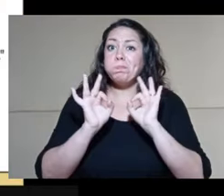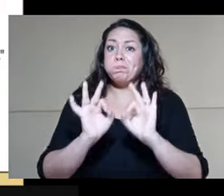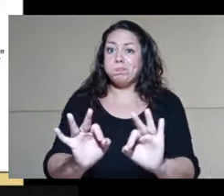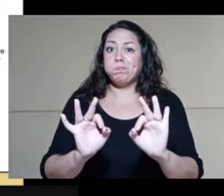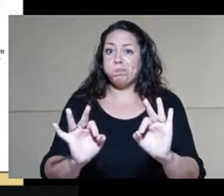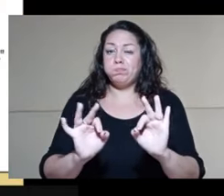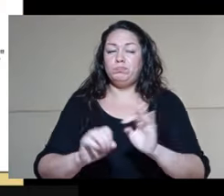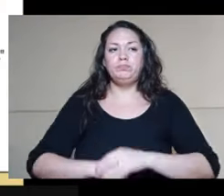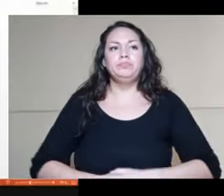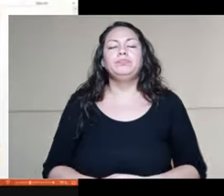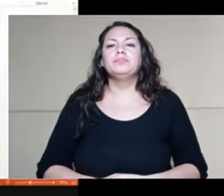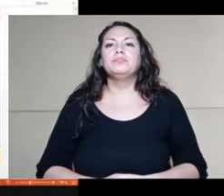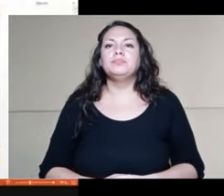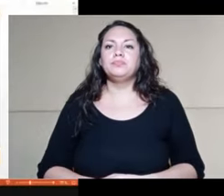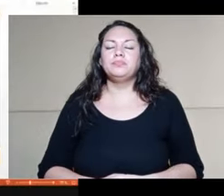Bien, bueno,